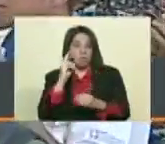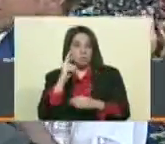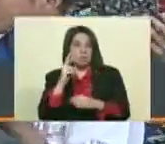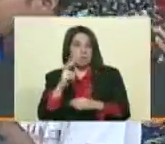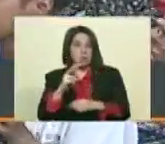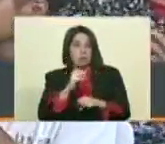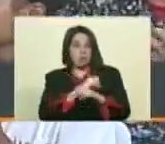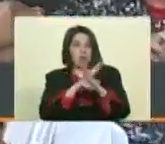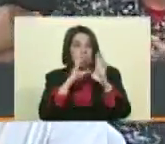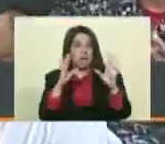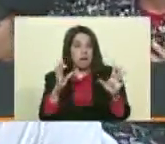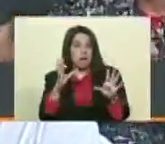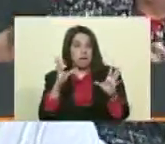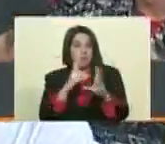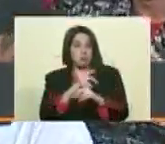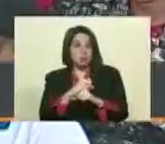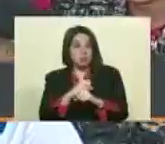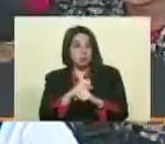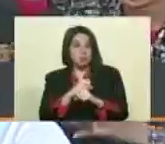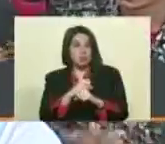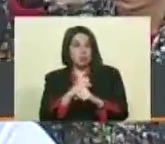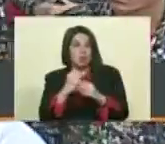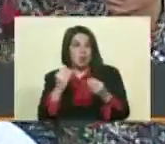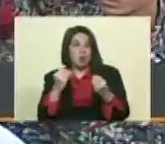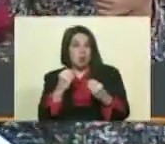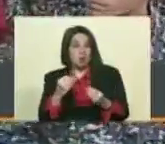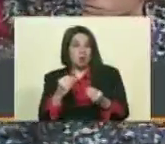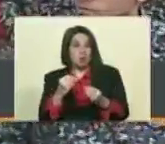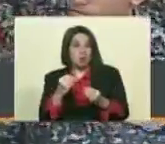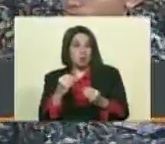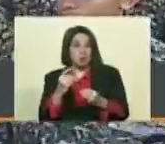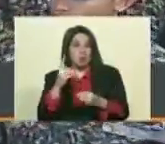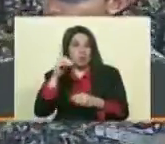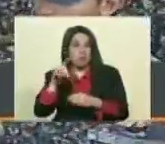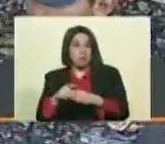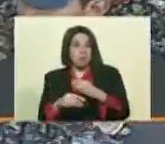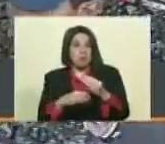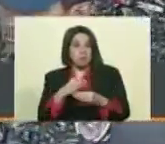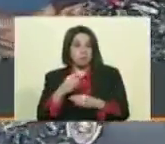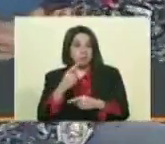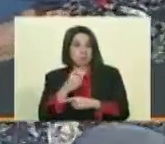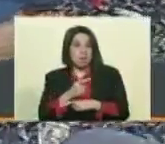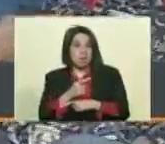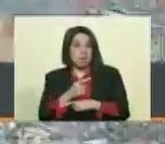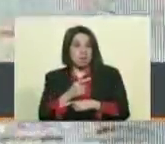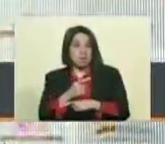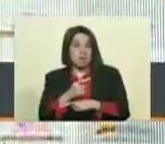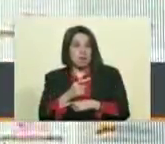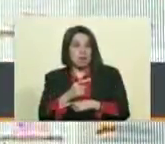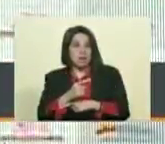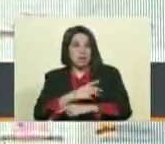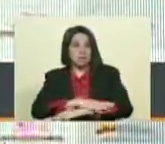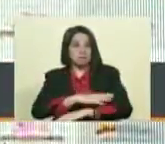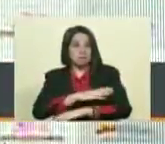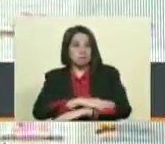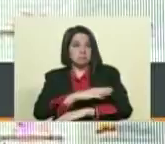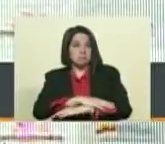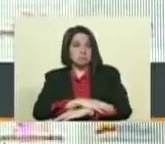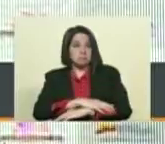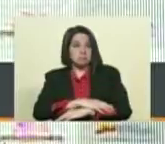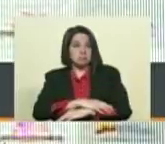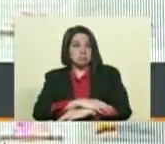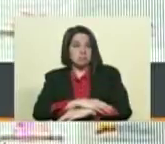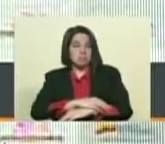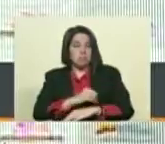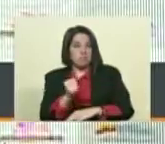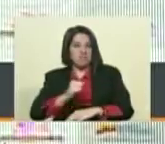mundo para tener disciplina, además, tener disciplina, la disciplina policial